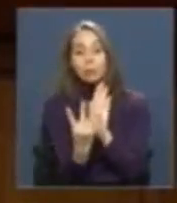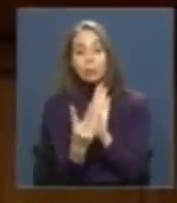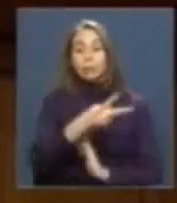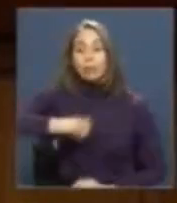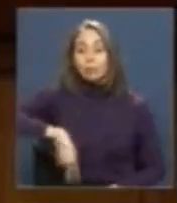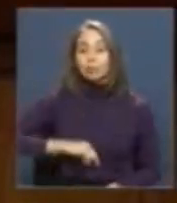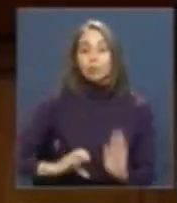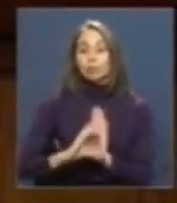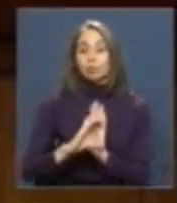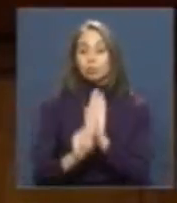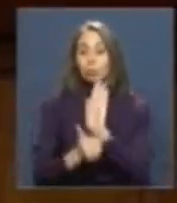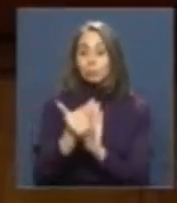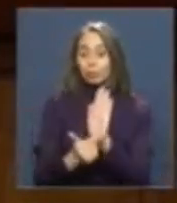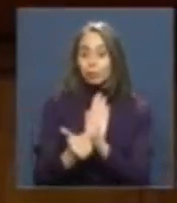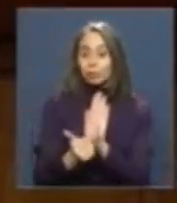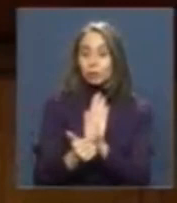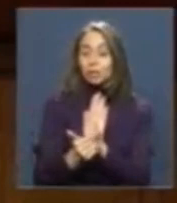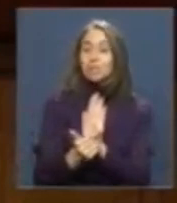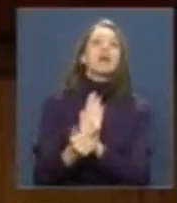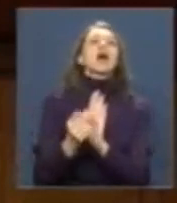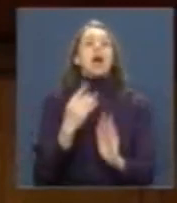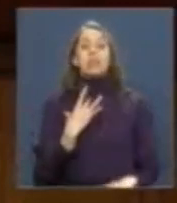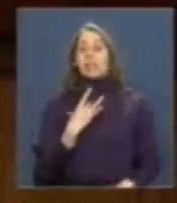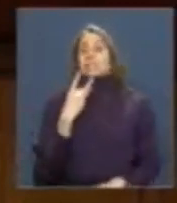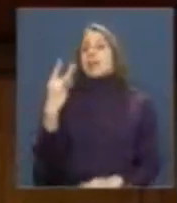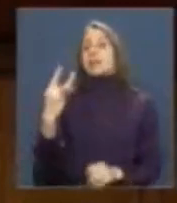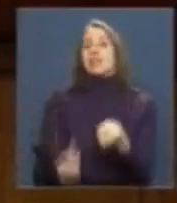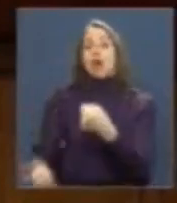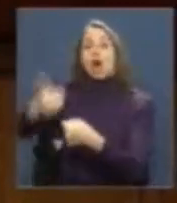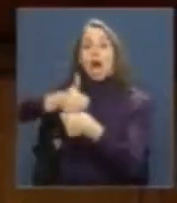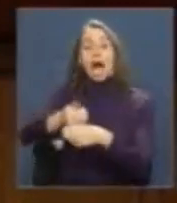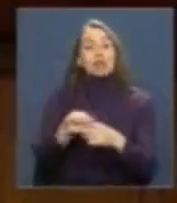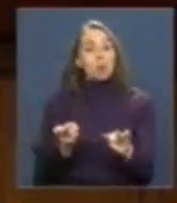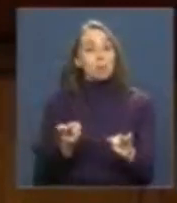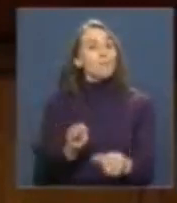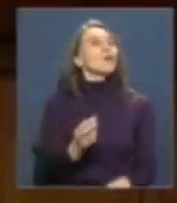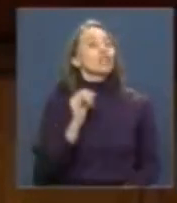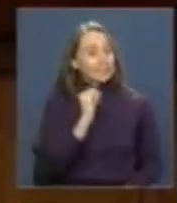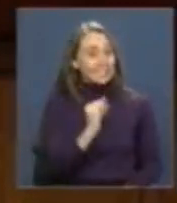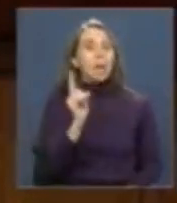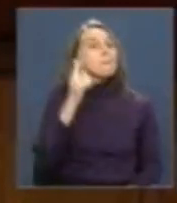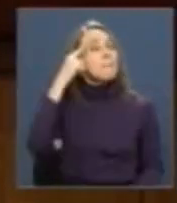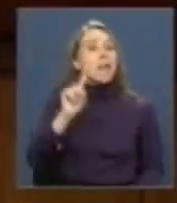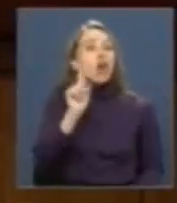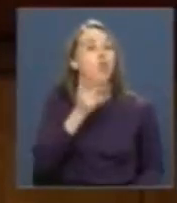constitución ya accederá a cargos públicos no hay un derecho adquirido